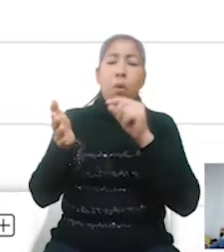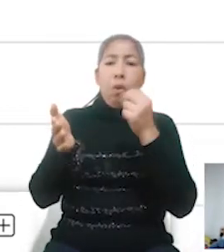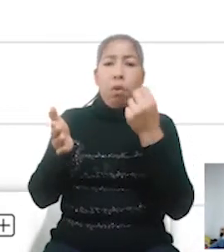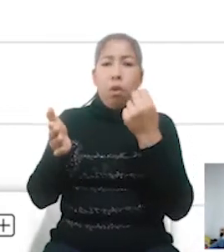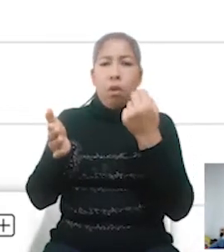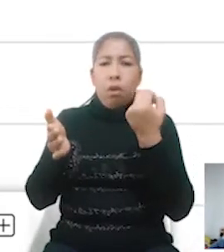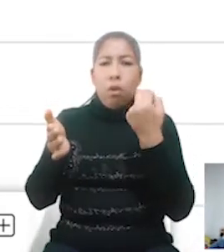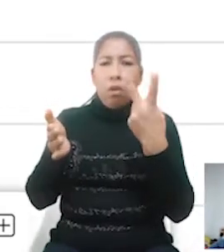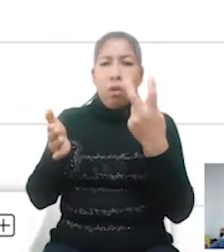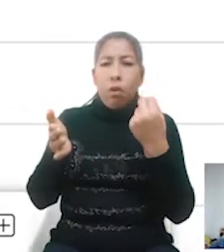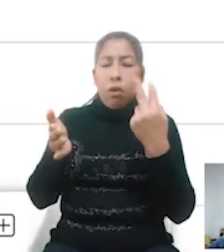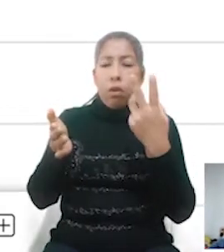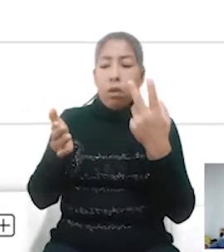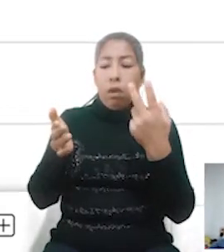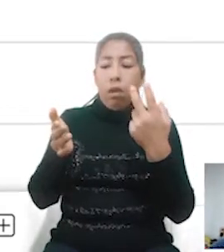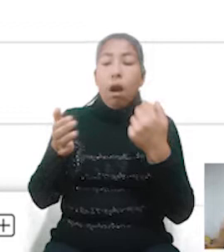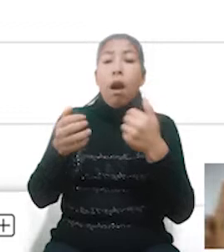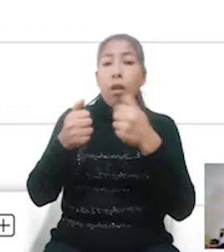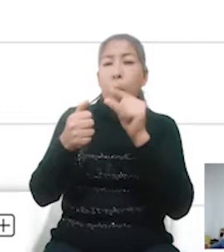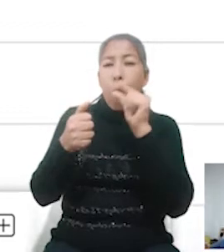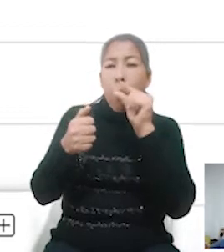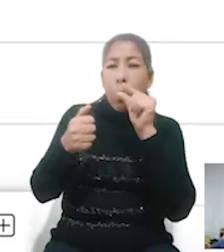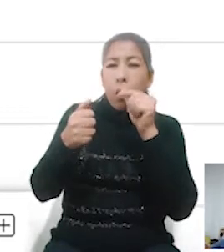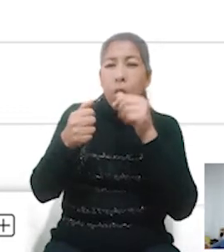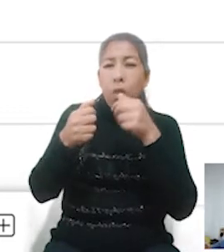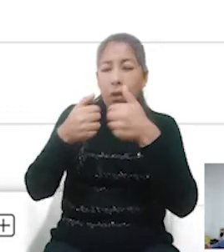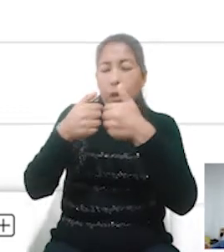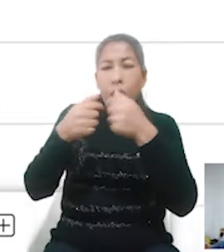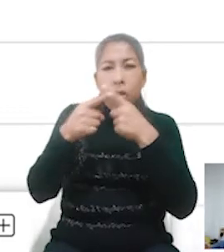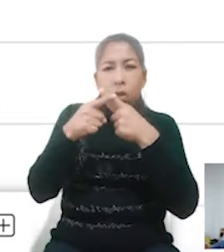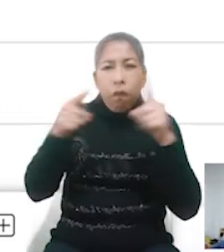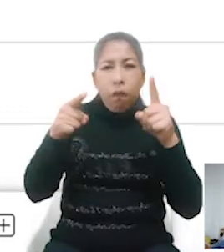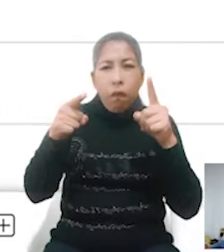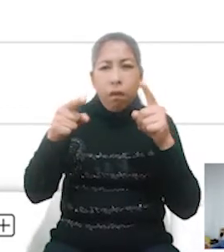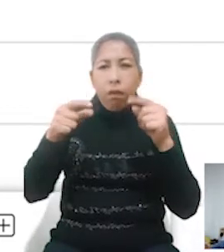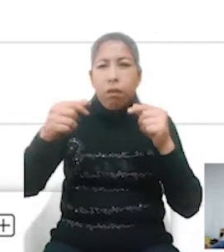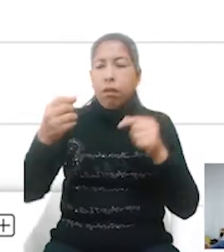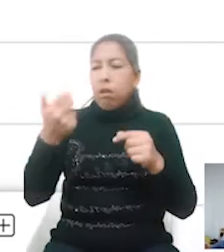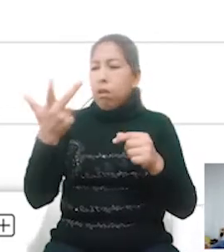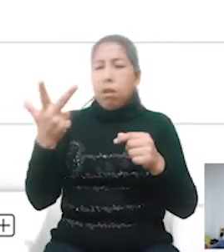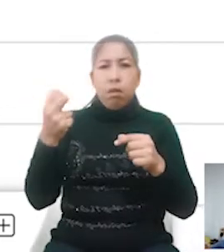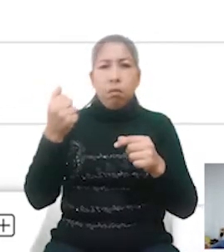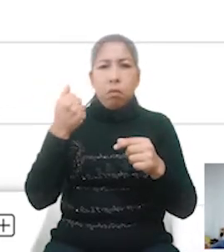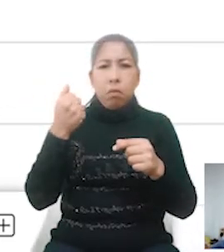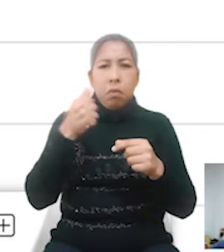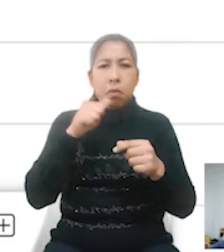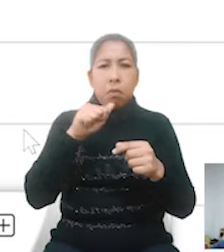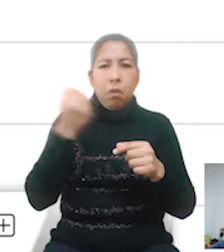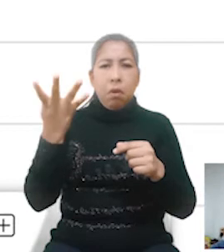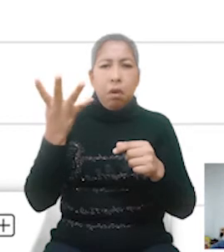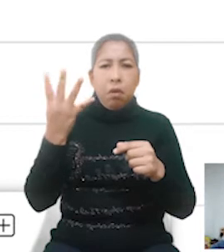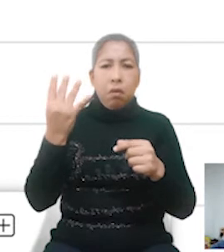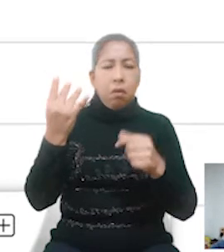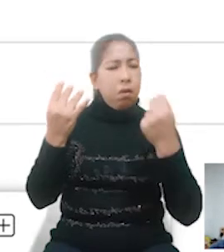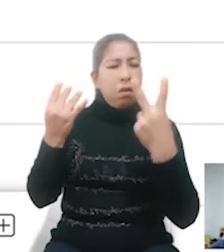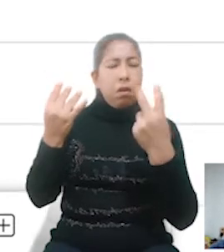3.12. A 3.14 hay una variante de 2 centésimas, y eso ocurre justamente cuando uno redondea una cantidad o trabaja con